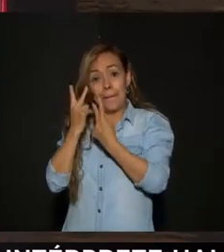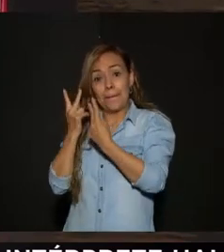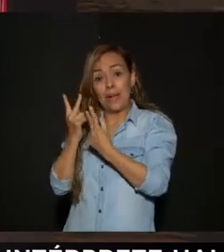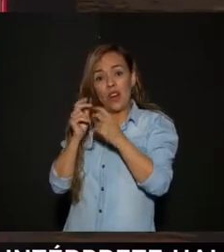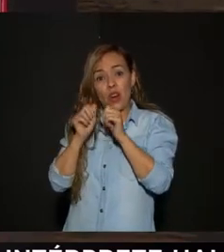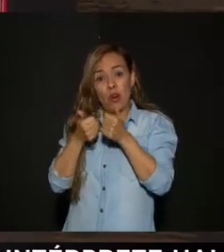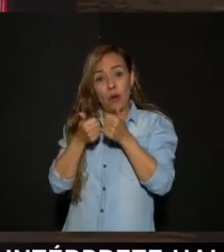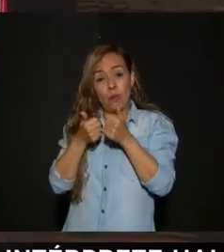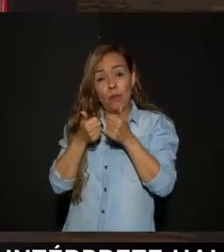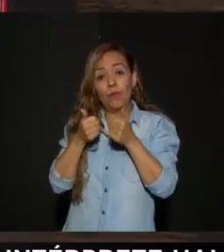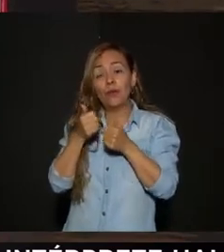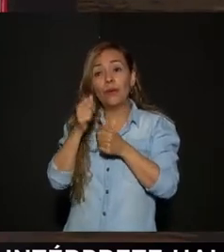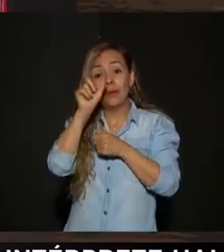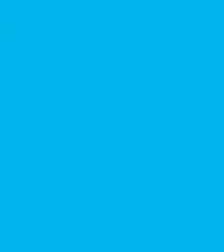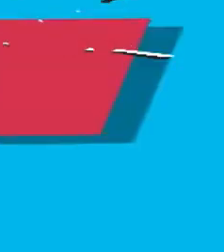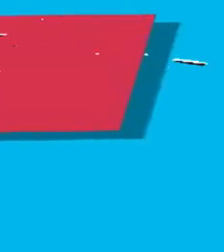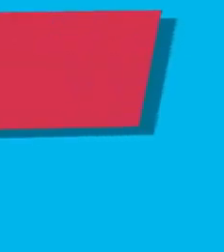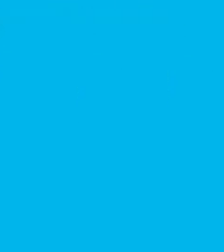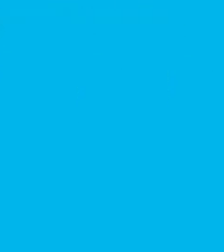un experimento en su casa. Veamos.